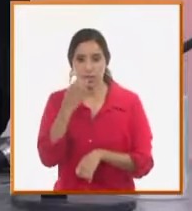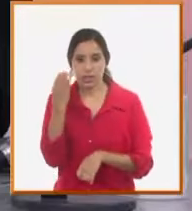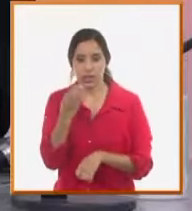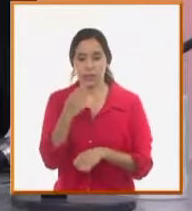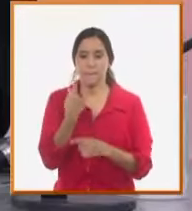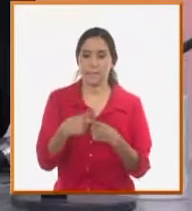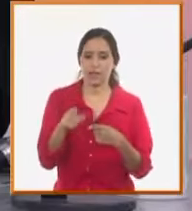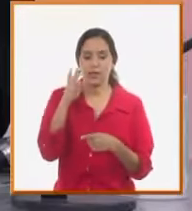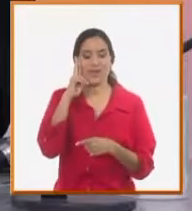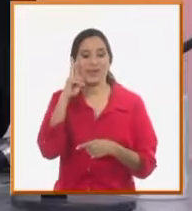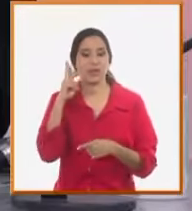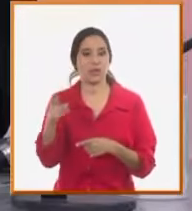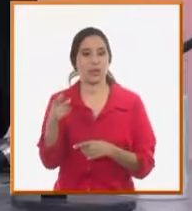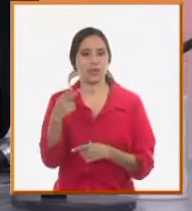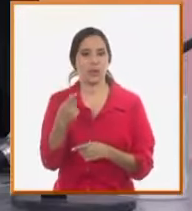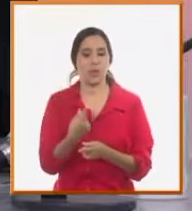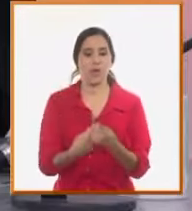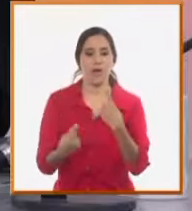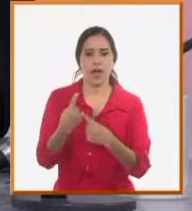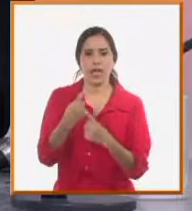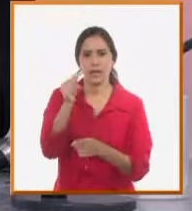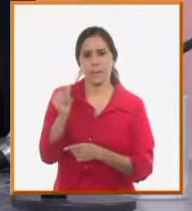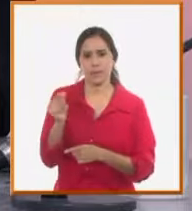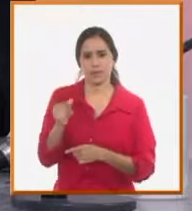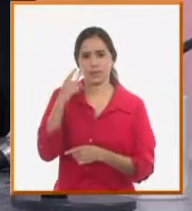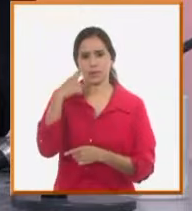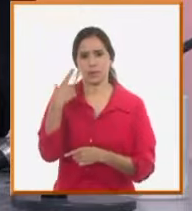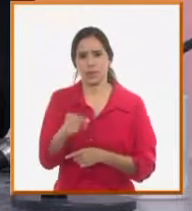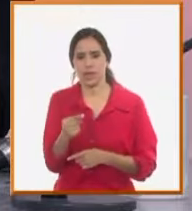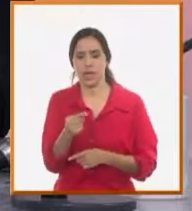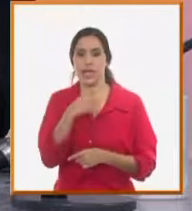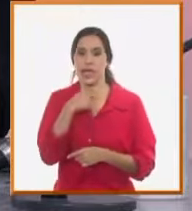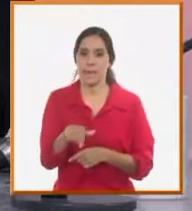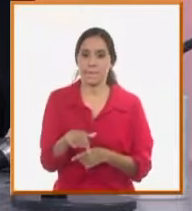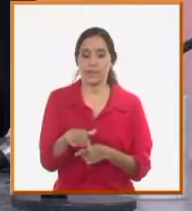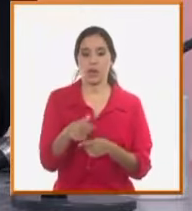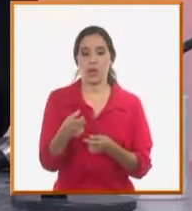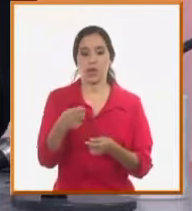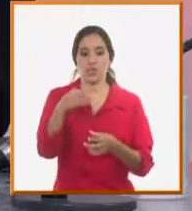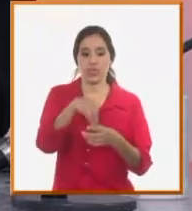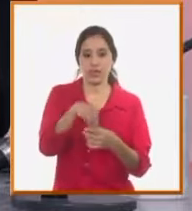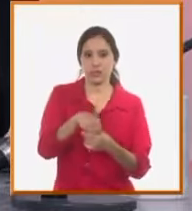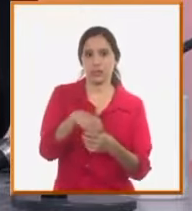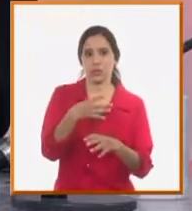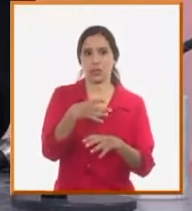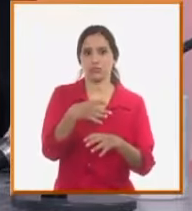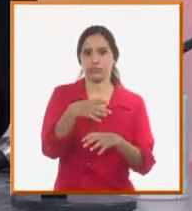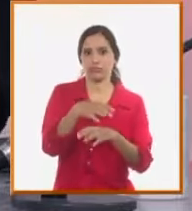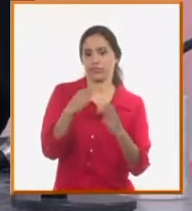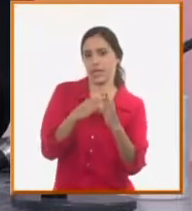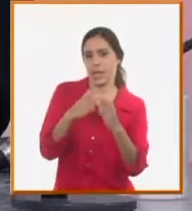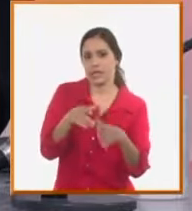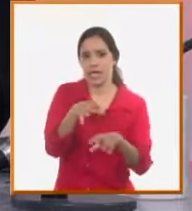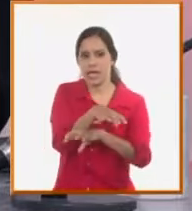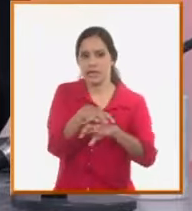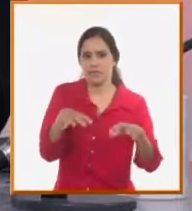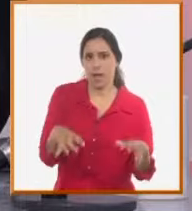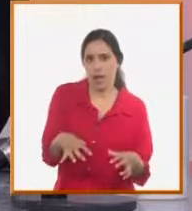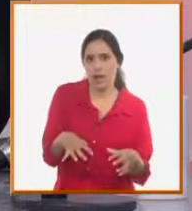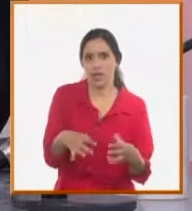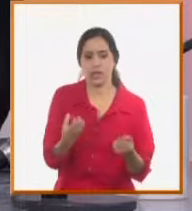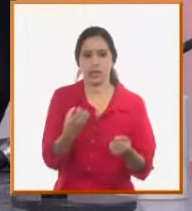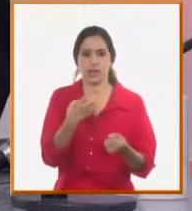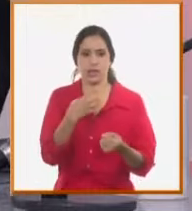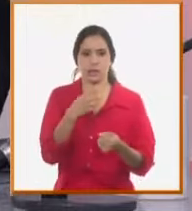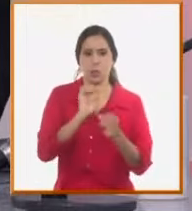preguntaba si también él poseía carneros, poseía otros animales, si también por el tema de los animales se podía